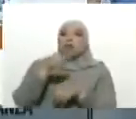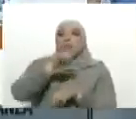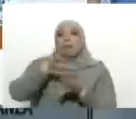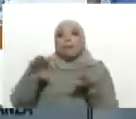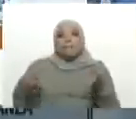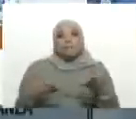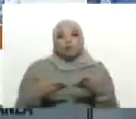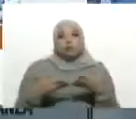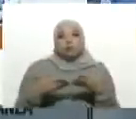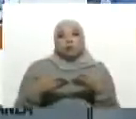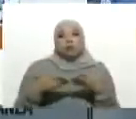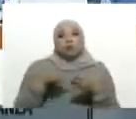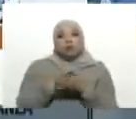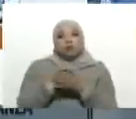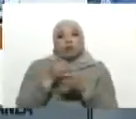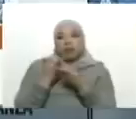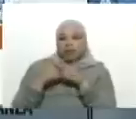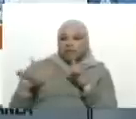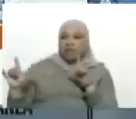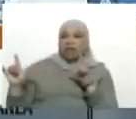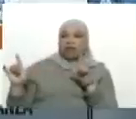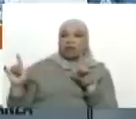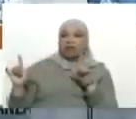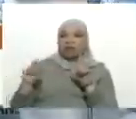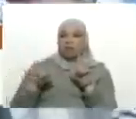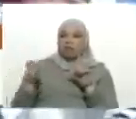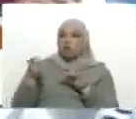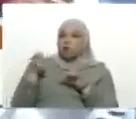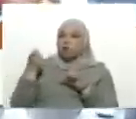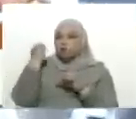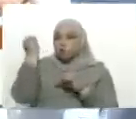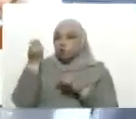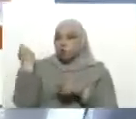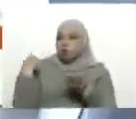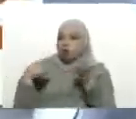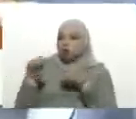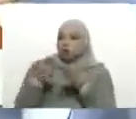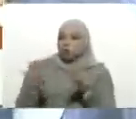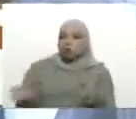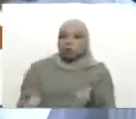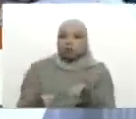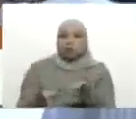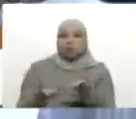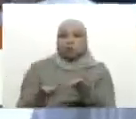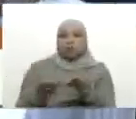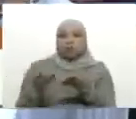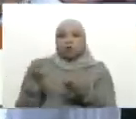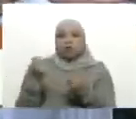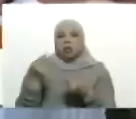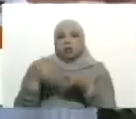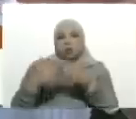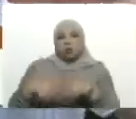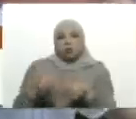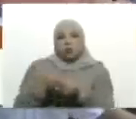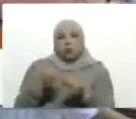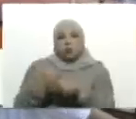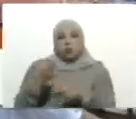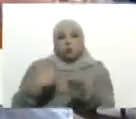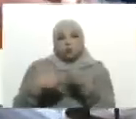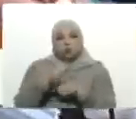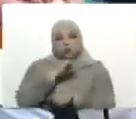del mundo es una globalización neoliberal que lo que busca es crear un mercado mundial consumidores globales